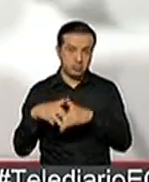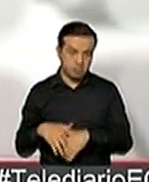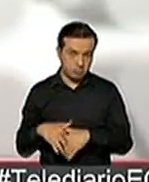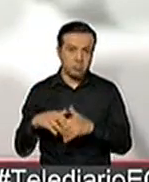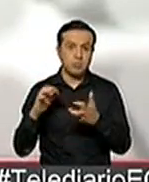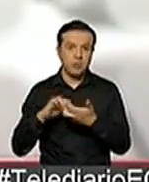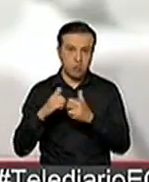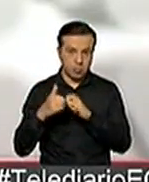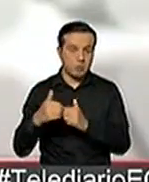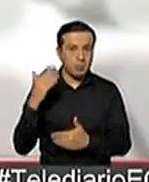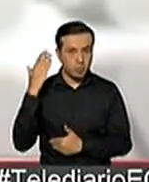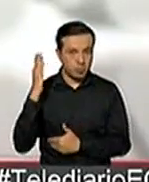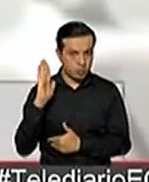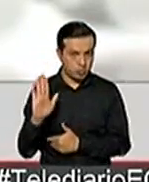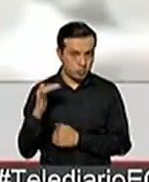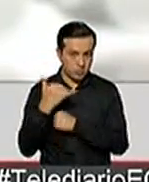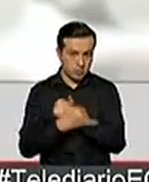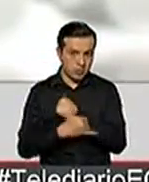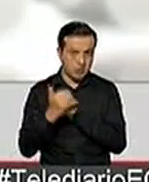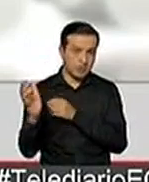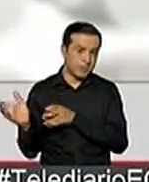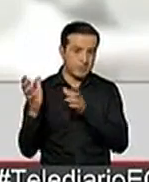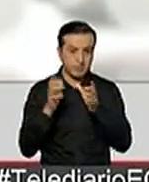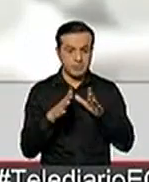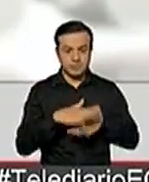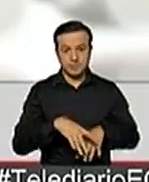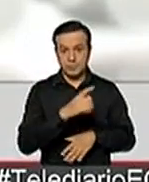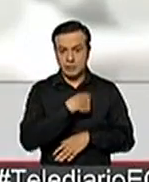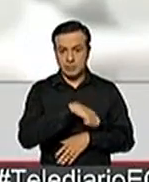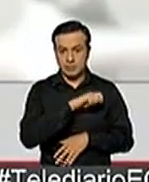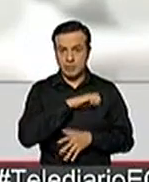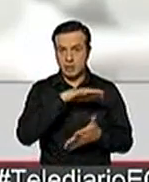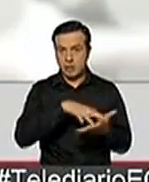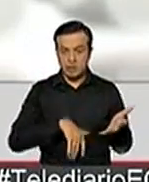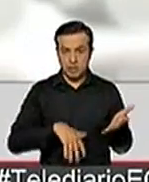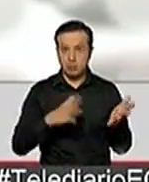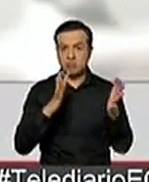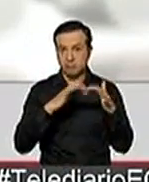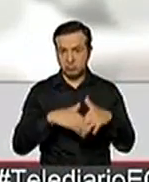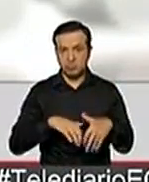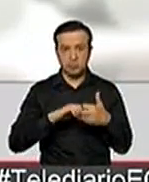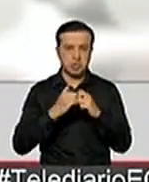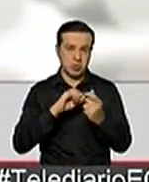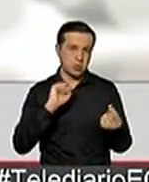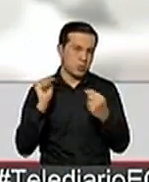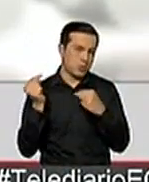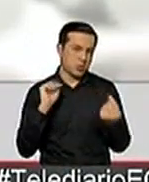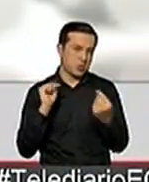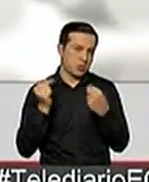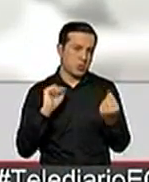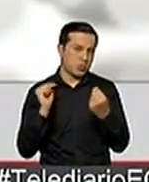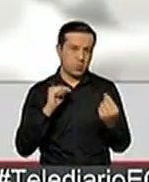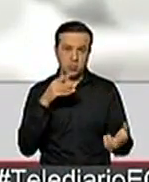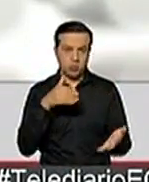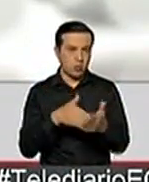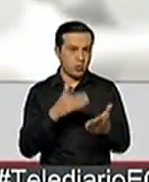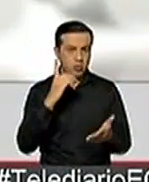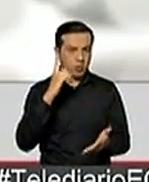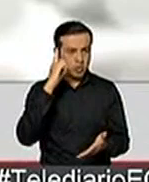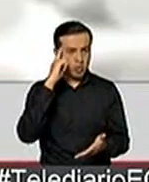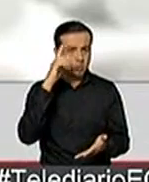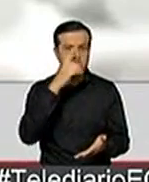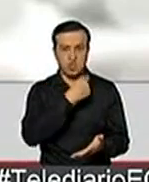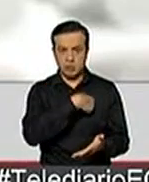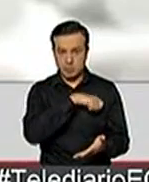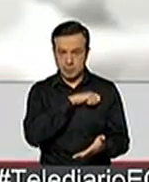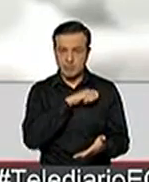por los problemas políticos que se puede dar. La región más próspera de España, Cataluña, efectivamente inmersa en una batalla campal en contra del Estado español